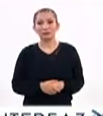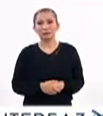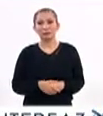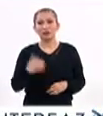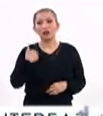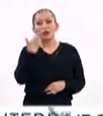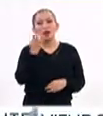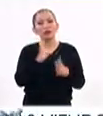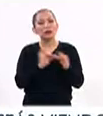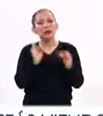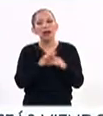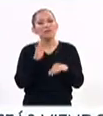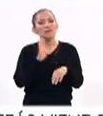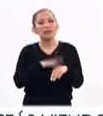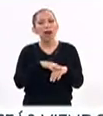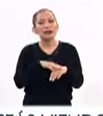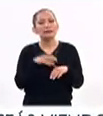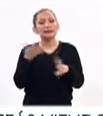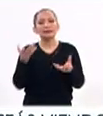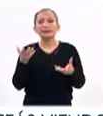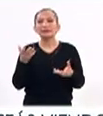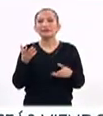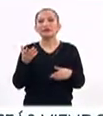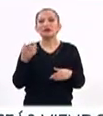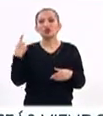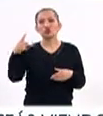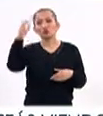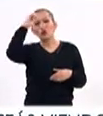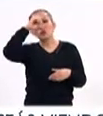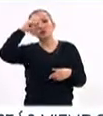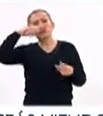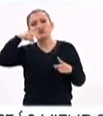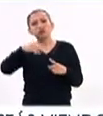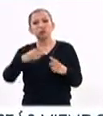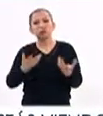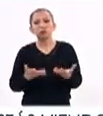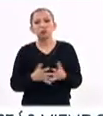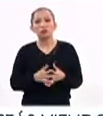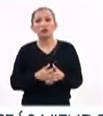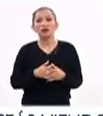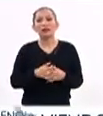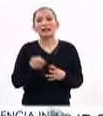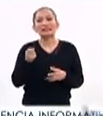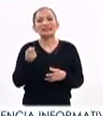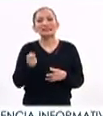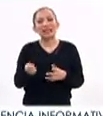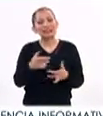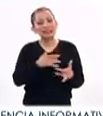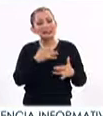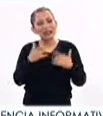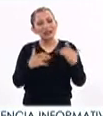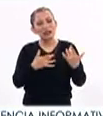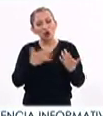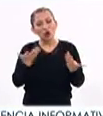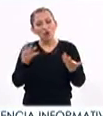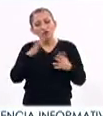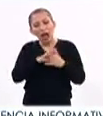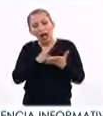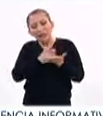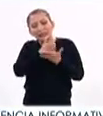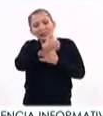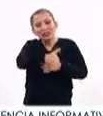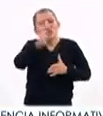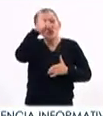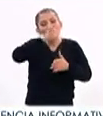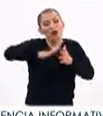Me gustaría que nos comentaran un poco acerca de, desde tu perspectiva, ¿qué es lo que sientes que ha permeado más de la